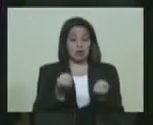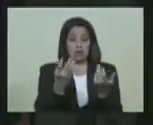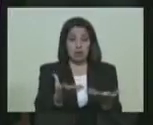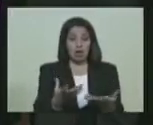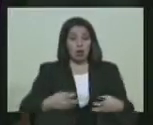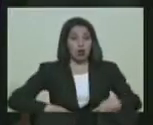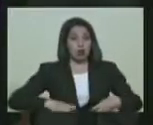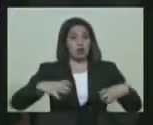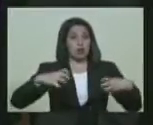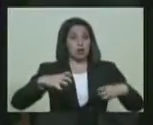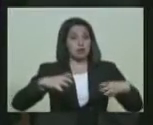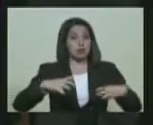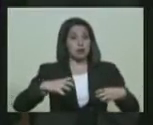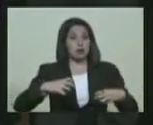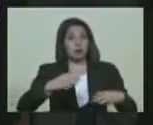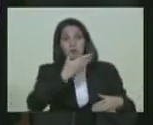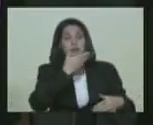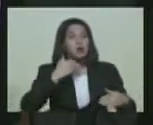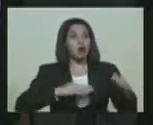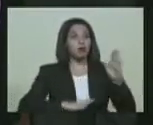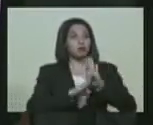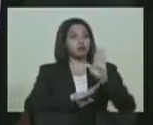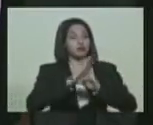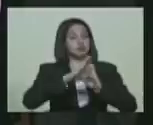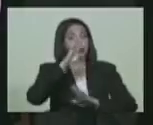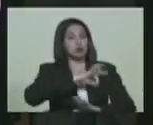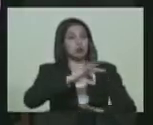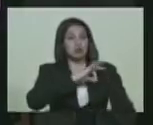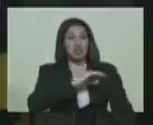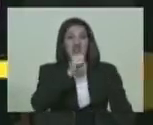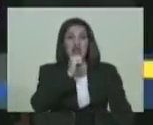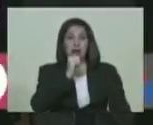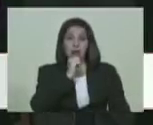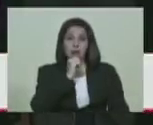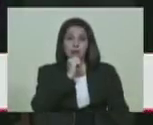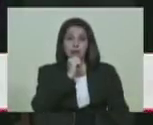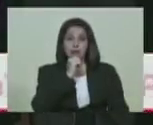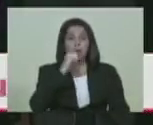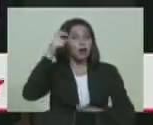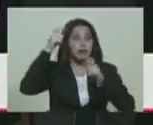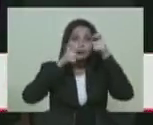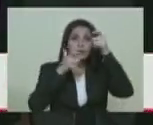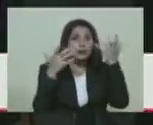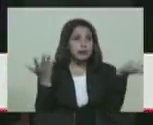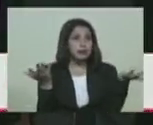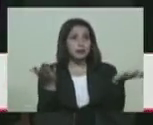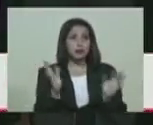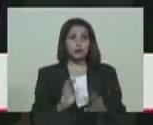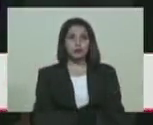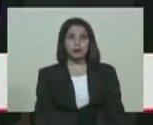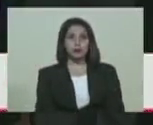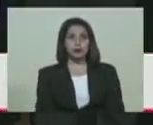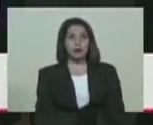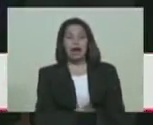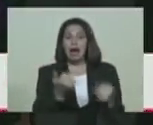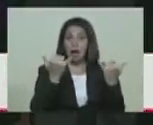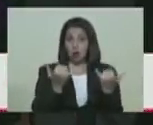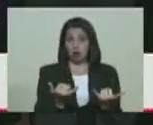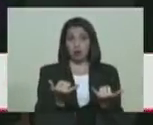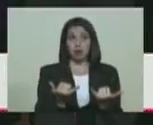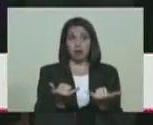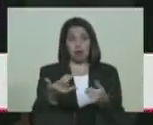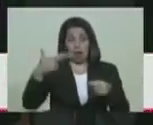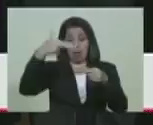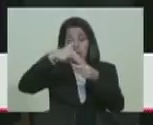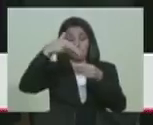del país para la prosperidad social al pueblo? ¿Quién? En 200 años. El chavismo. Ahora, el